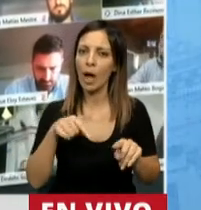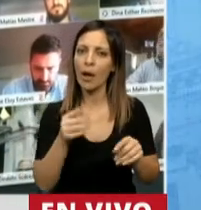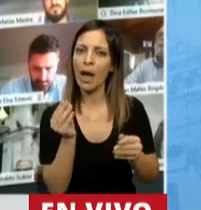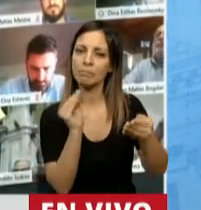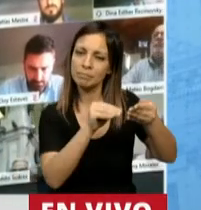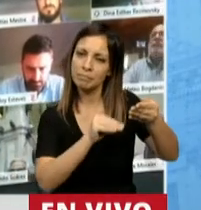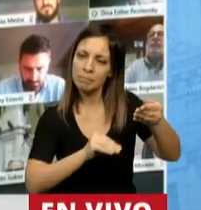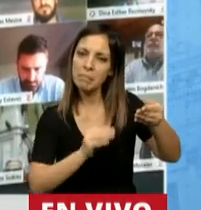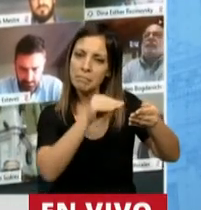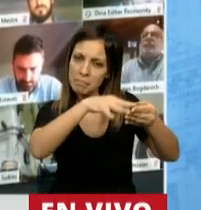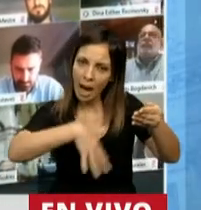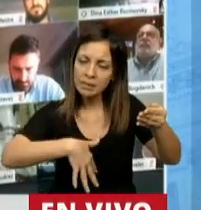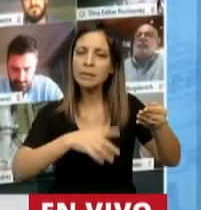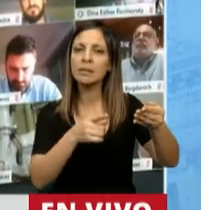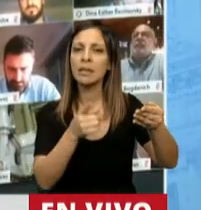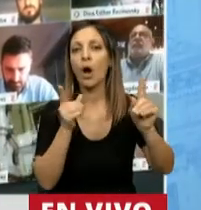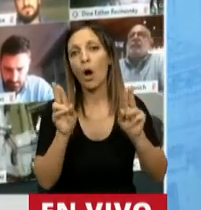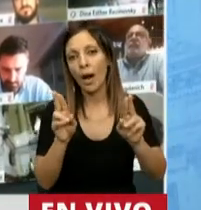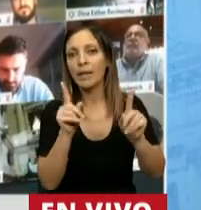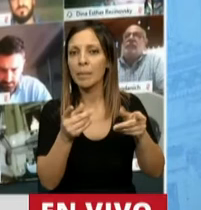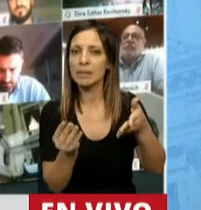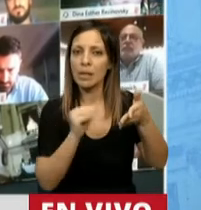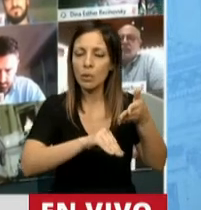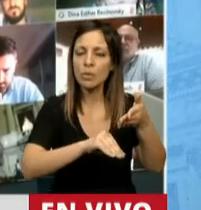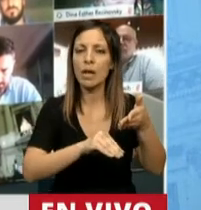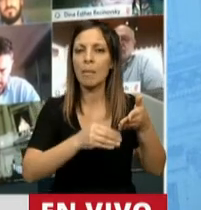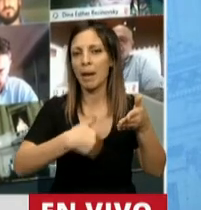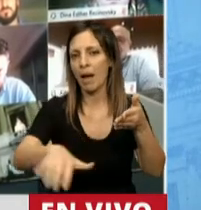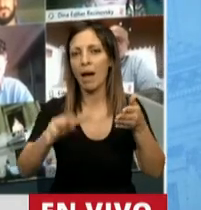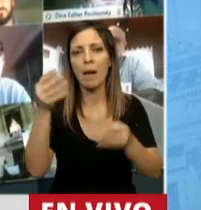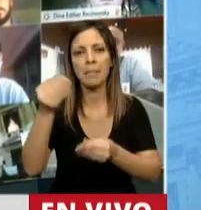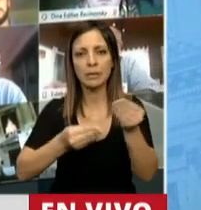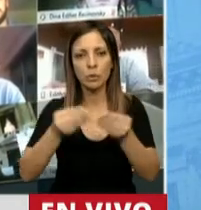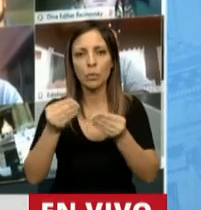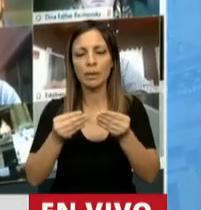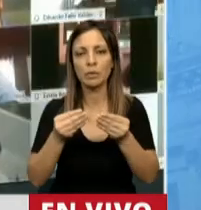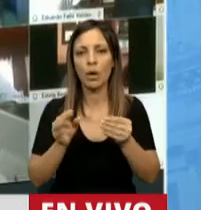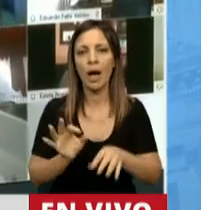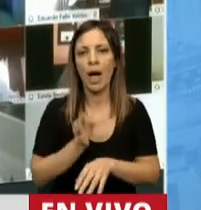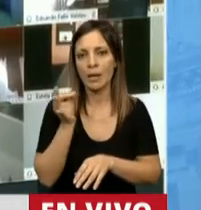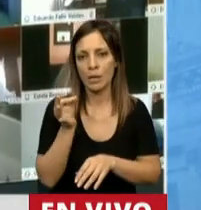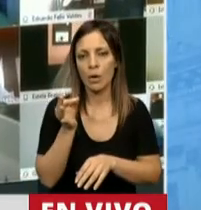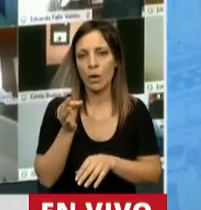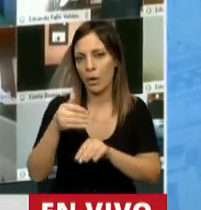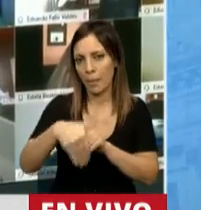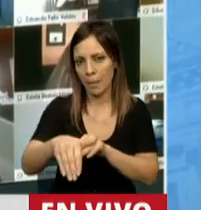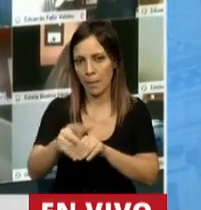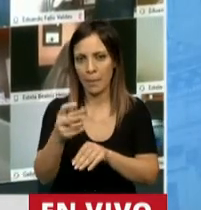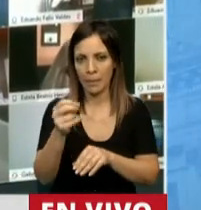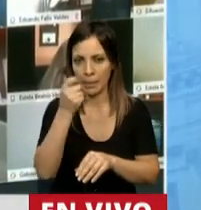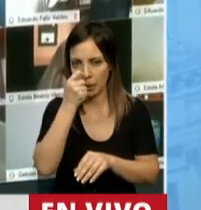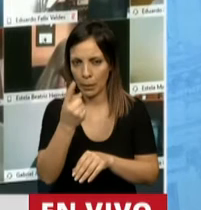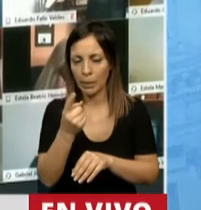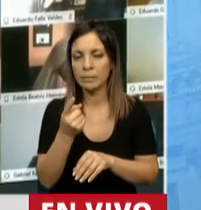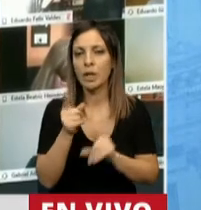presupuesto y esperamos que también se incluya para los presupuestos del año entrante atento a